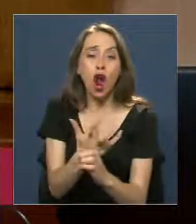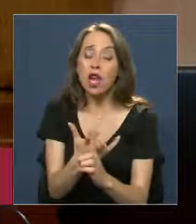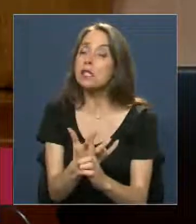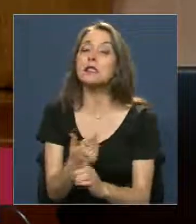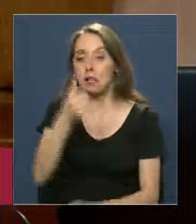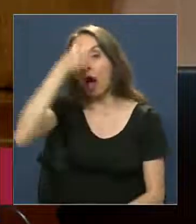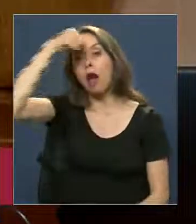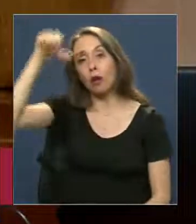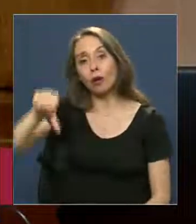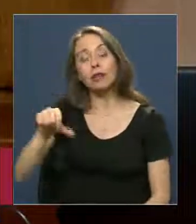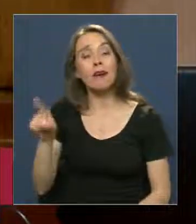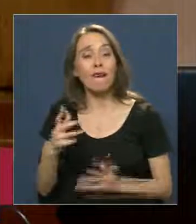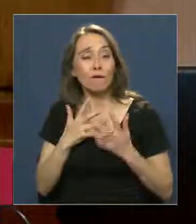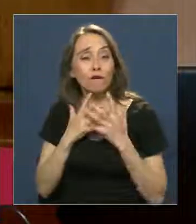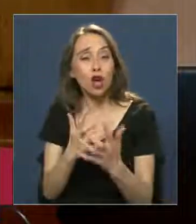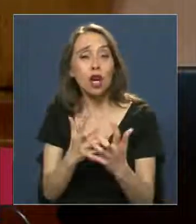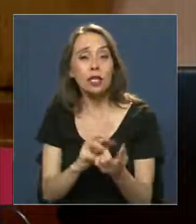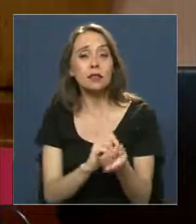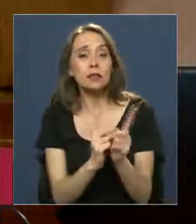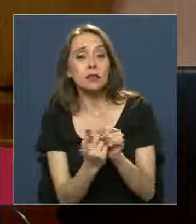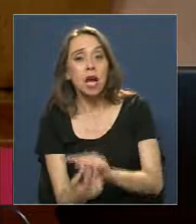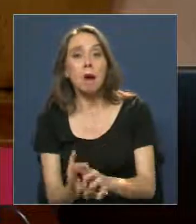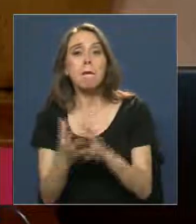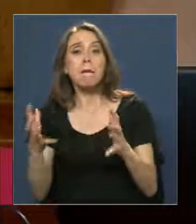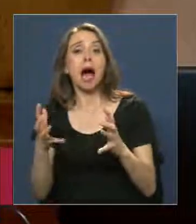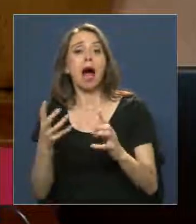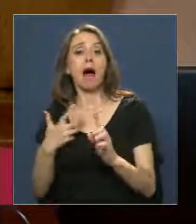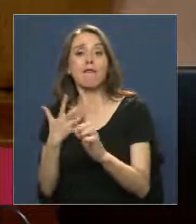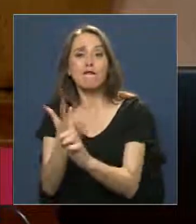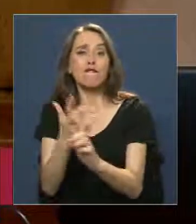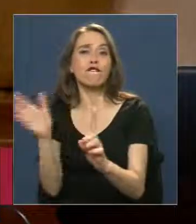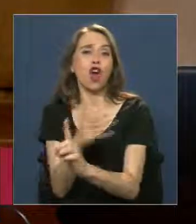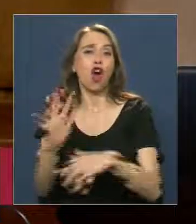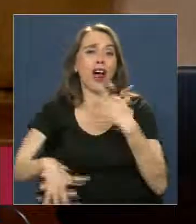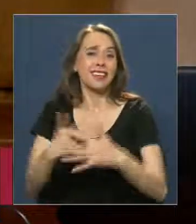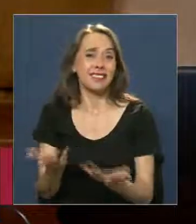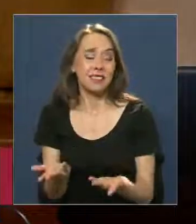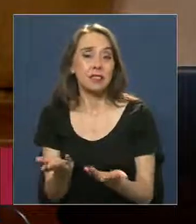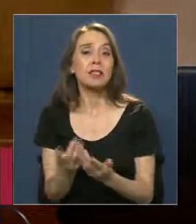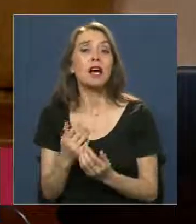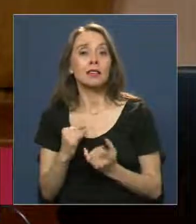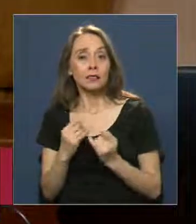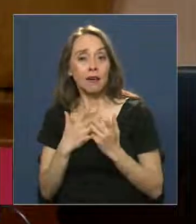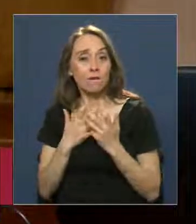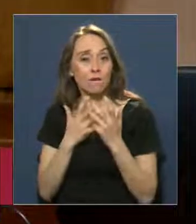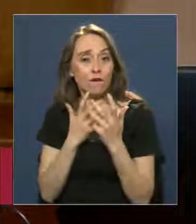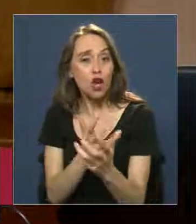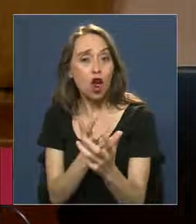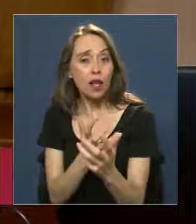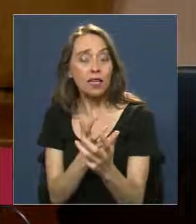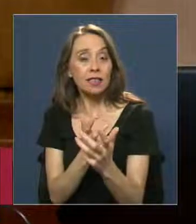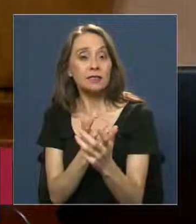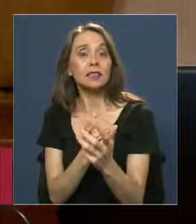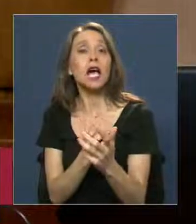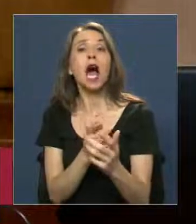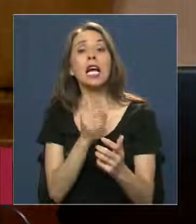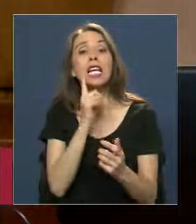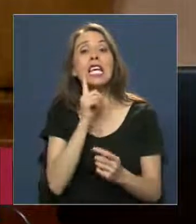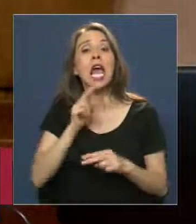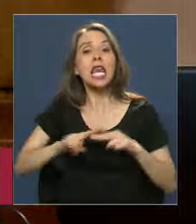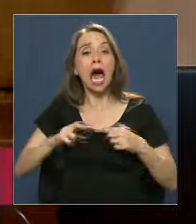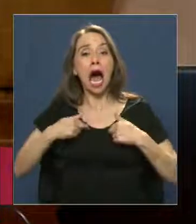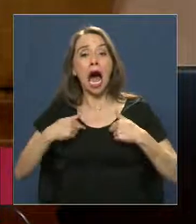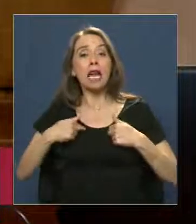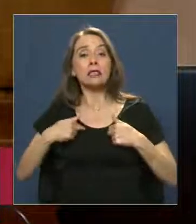creo que la violencia lo único que hace es traer violencia. Pero hay que tener claro que la violencia, cuando viene de la autoridad, cuando viene